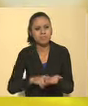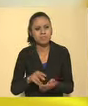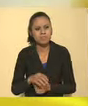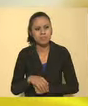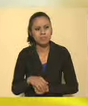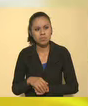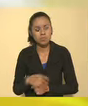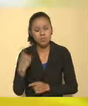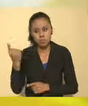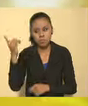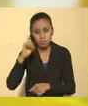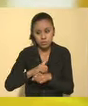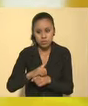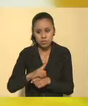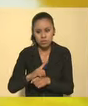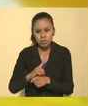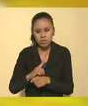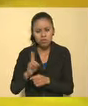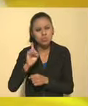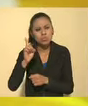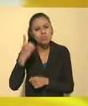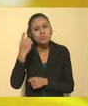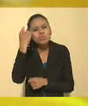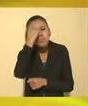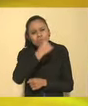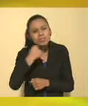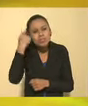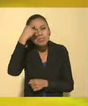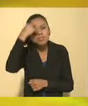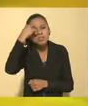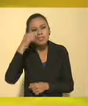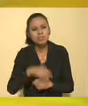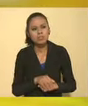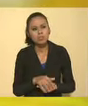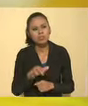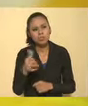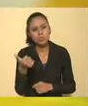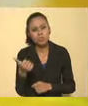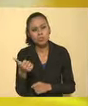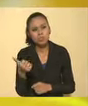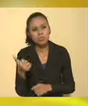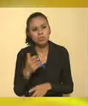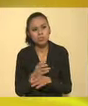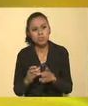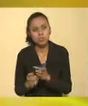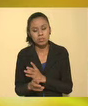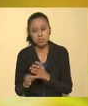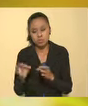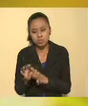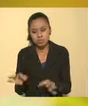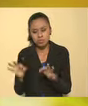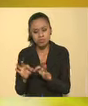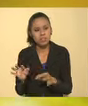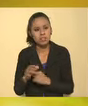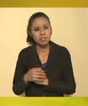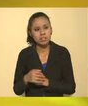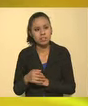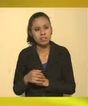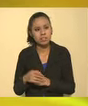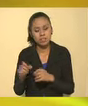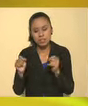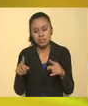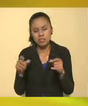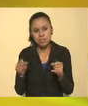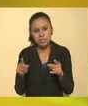día? Unas horas. ¿Con y luego, unas horas? Y también otro tip muy interesante que me dan a Katy es que en el microondas